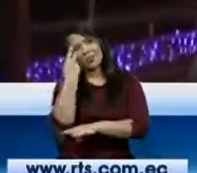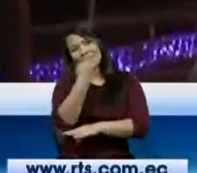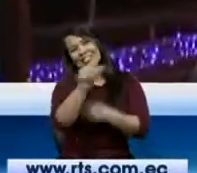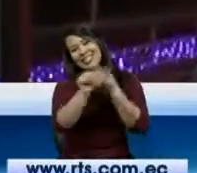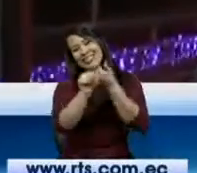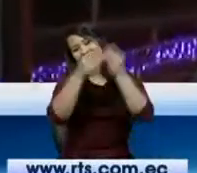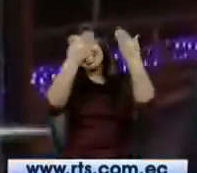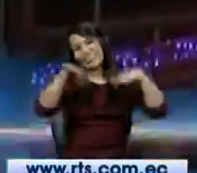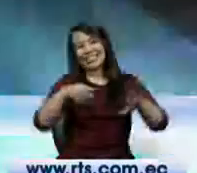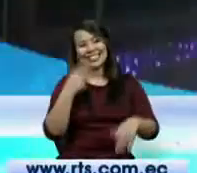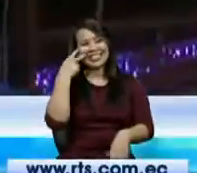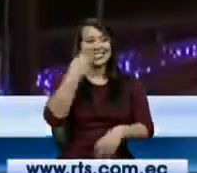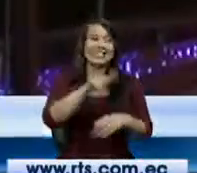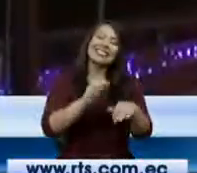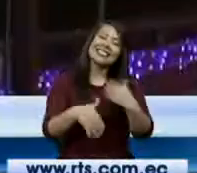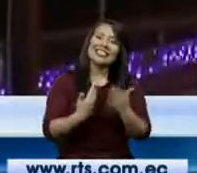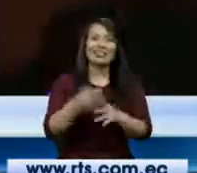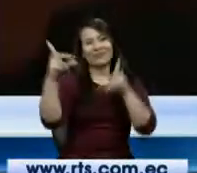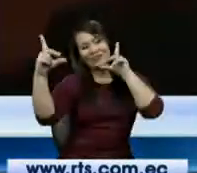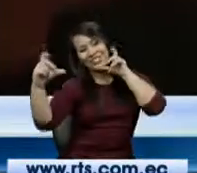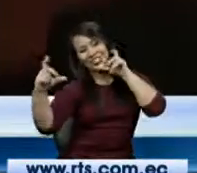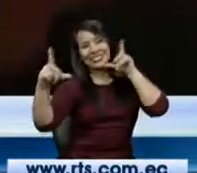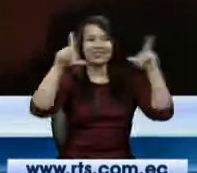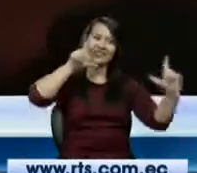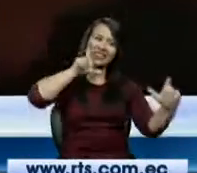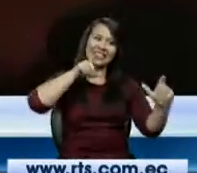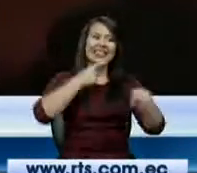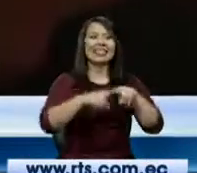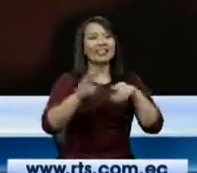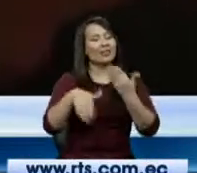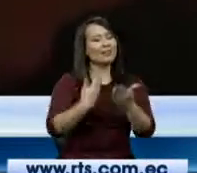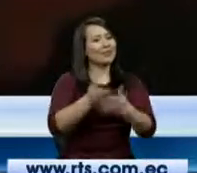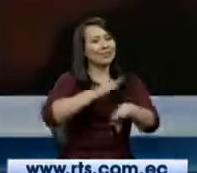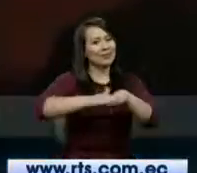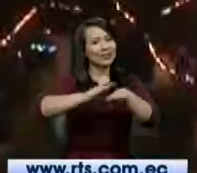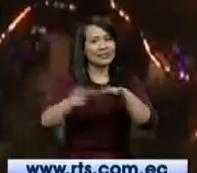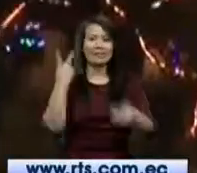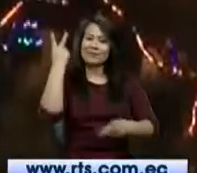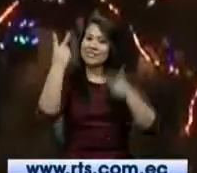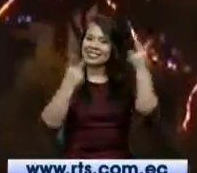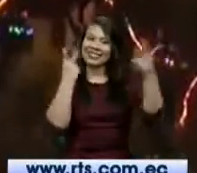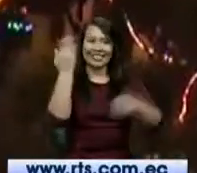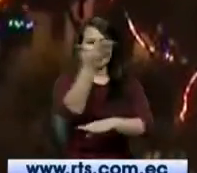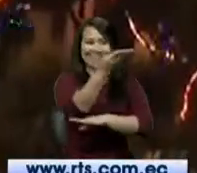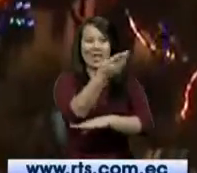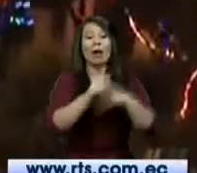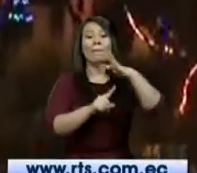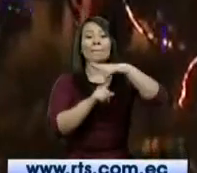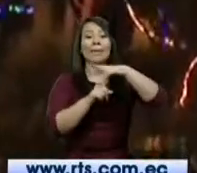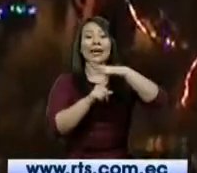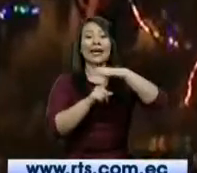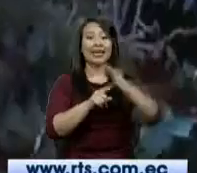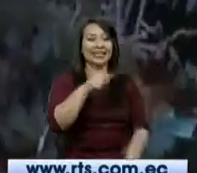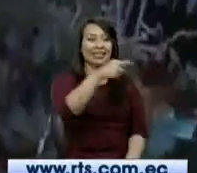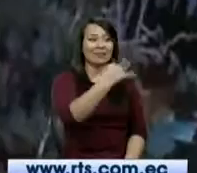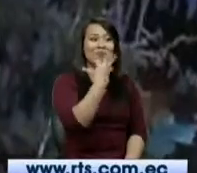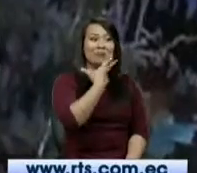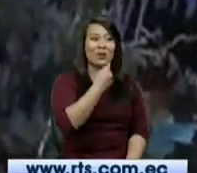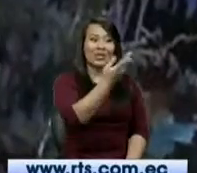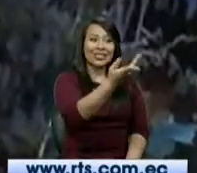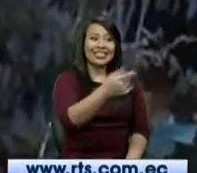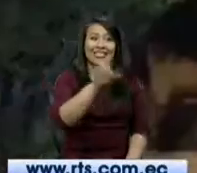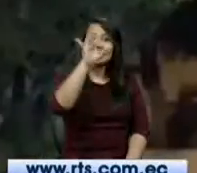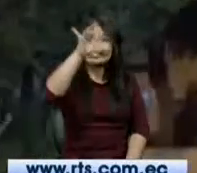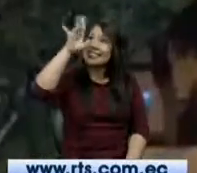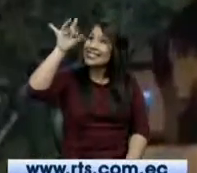toda la familia para las fotos. Están invitados a pasearse todos, a disfrutar. El parque del Cantón Huachapala también recibió un